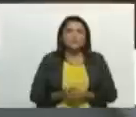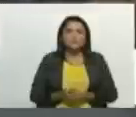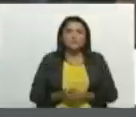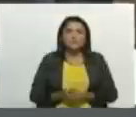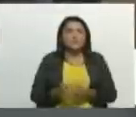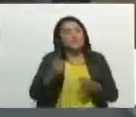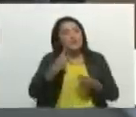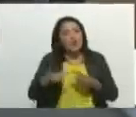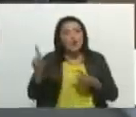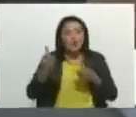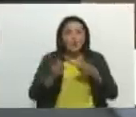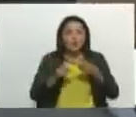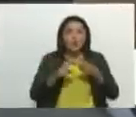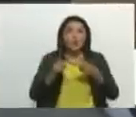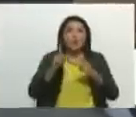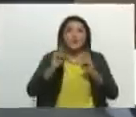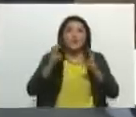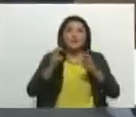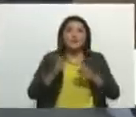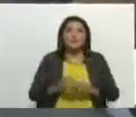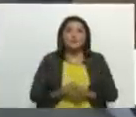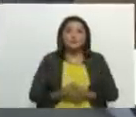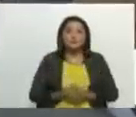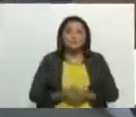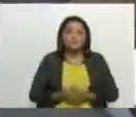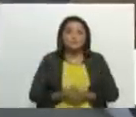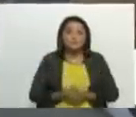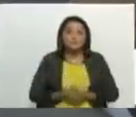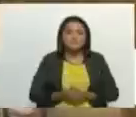Siguiente punto del orden del día, ciudadana secretaria.